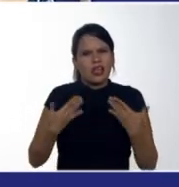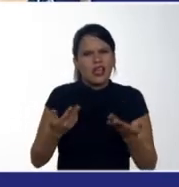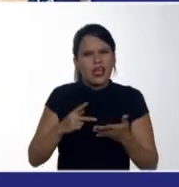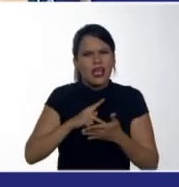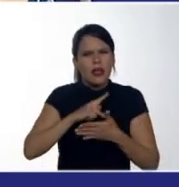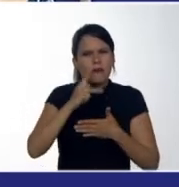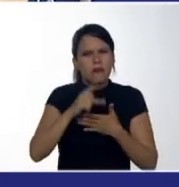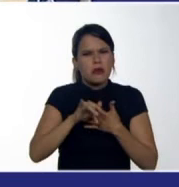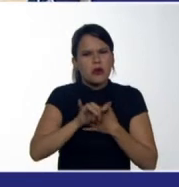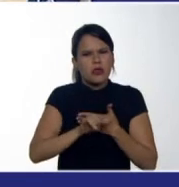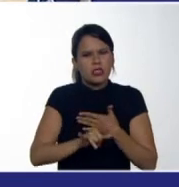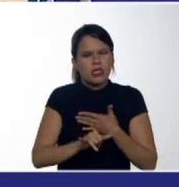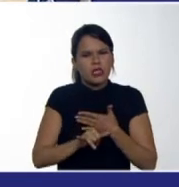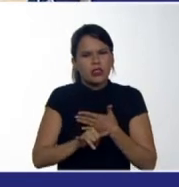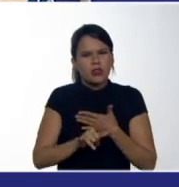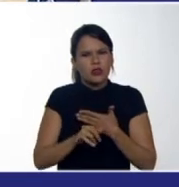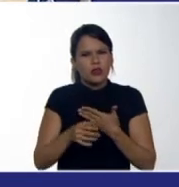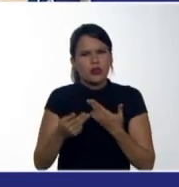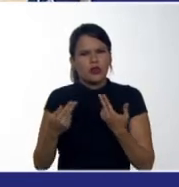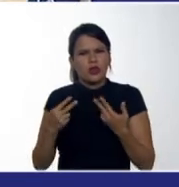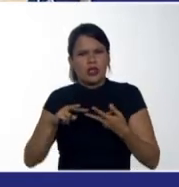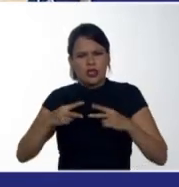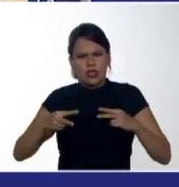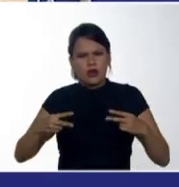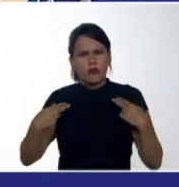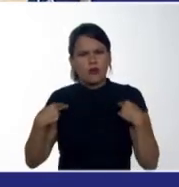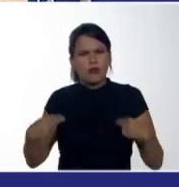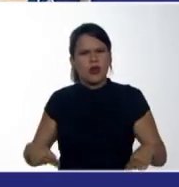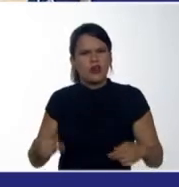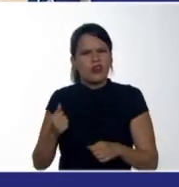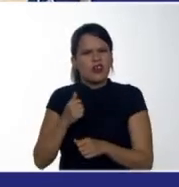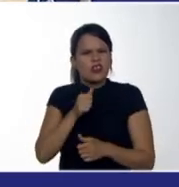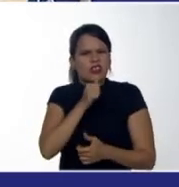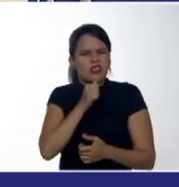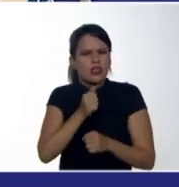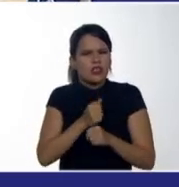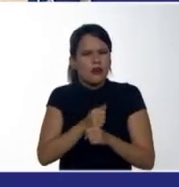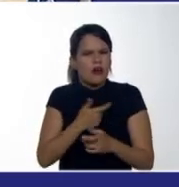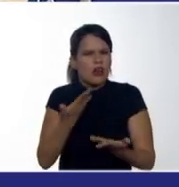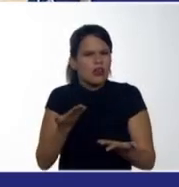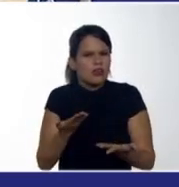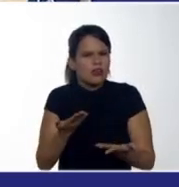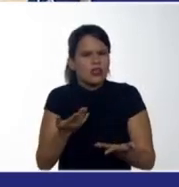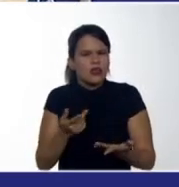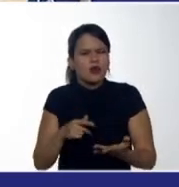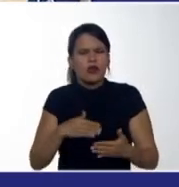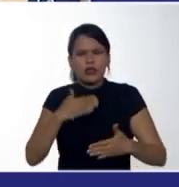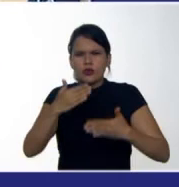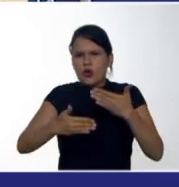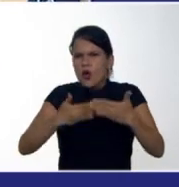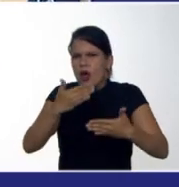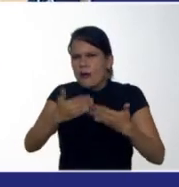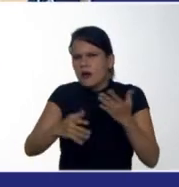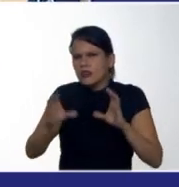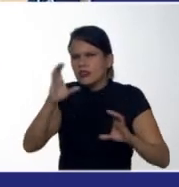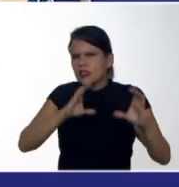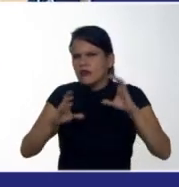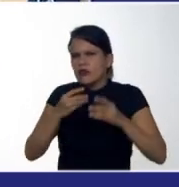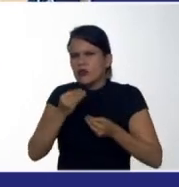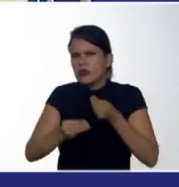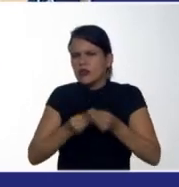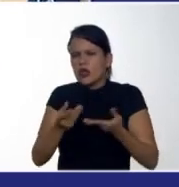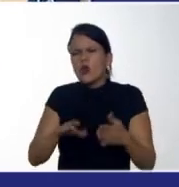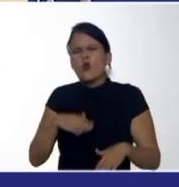humano? ¿Quién trabaja en él? ¿Cuáles son los avances científicos que lo originaron? ¿Cuál